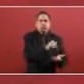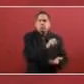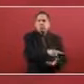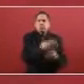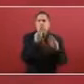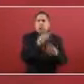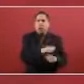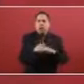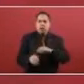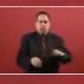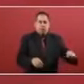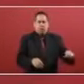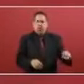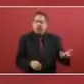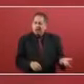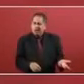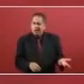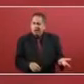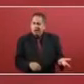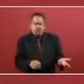a los bancos rescatados.